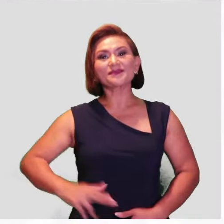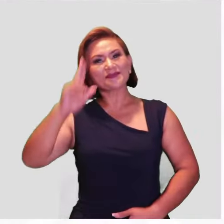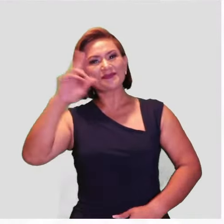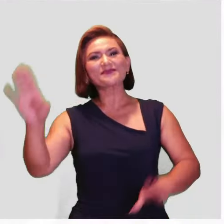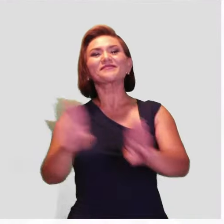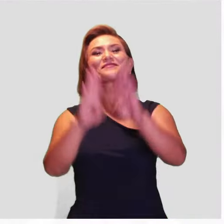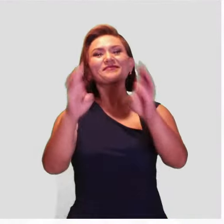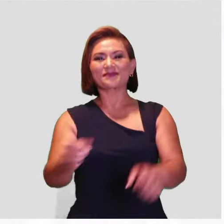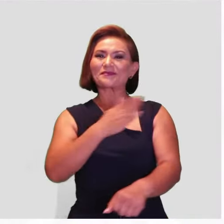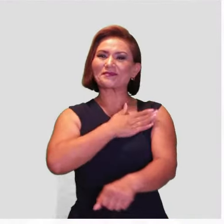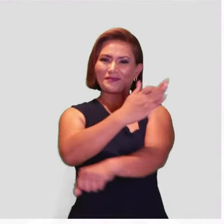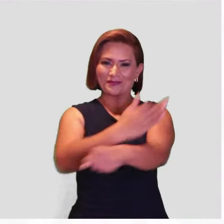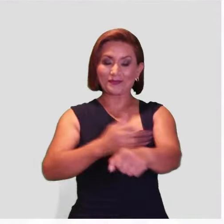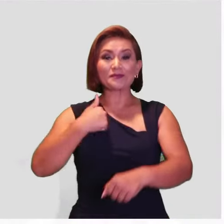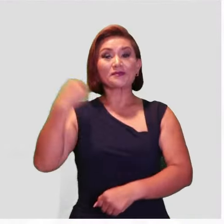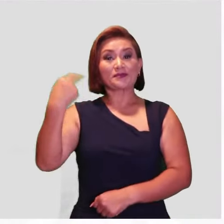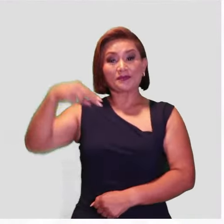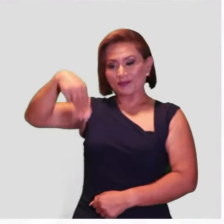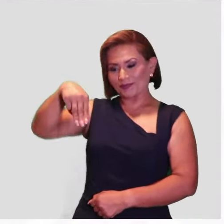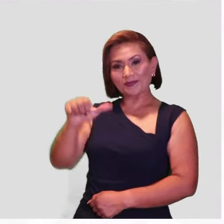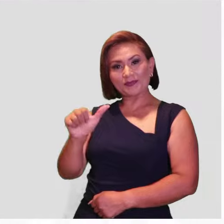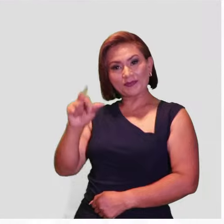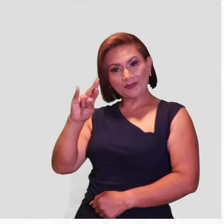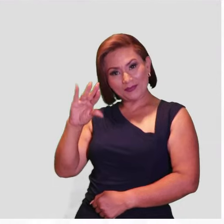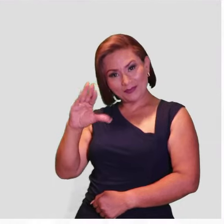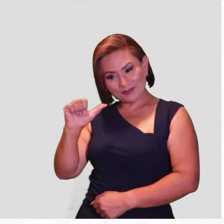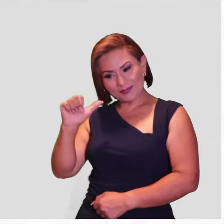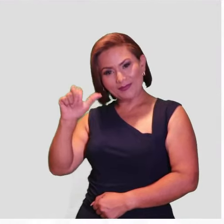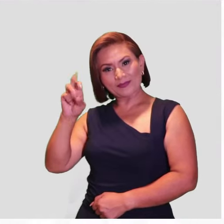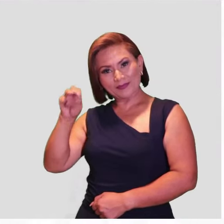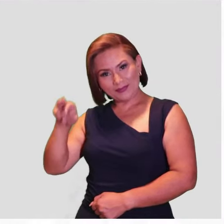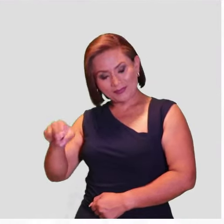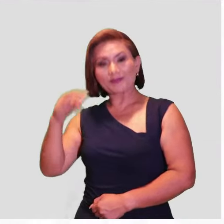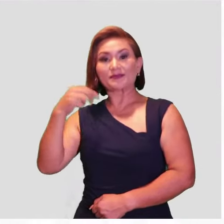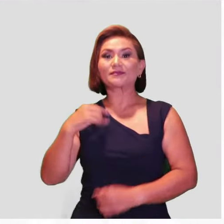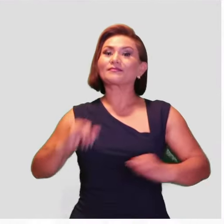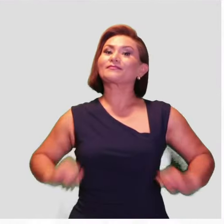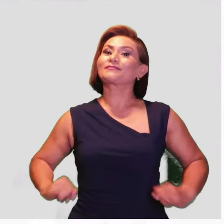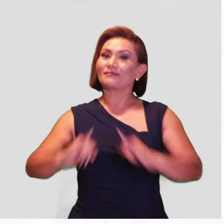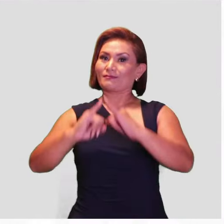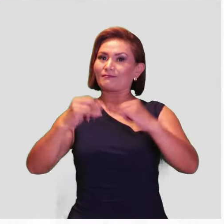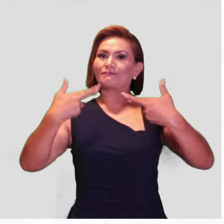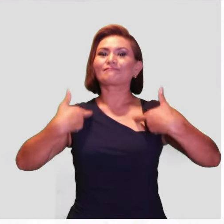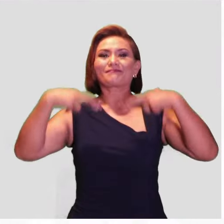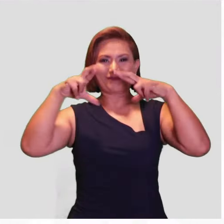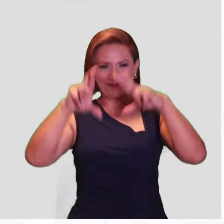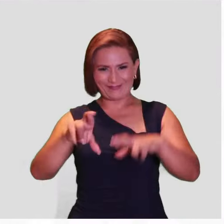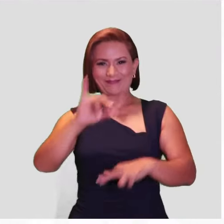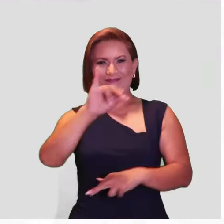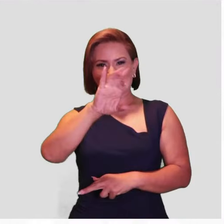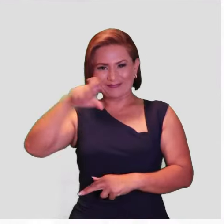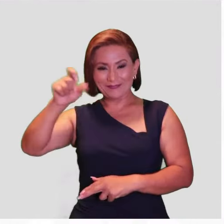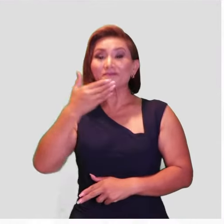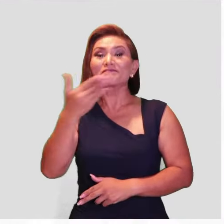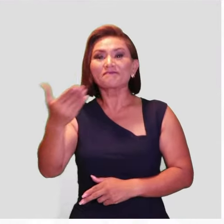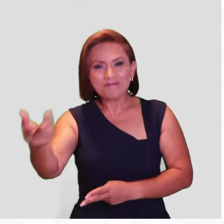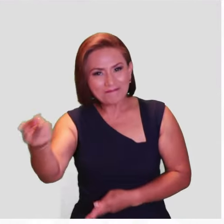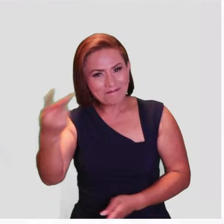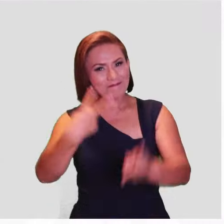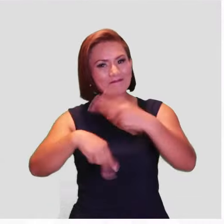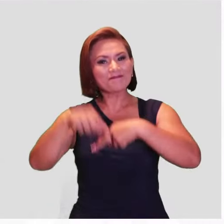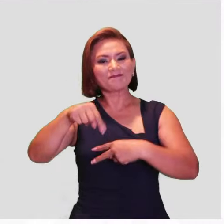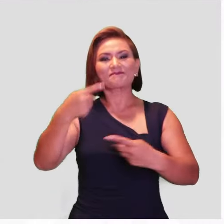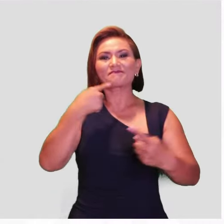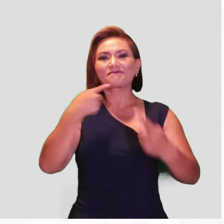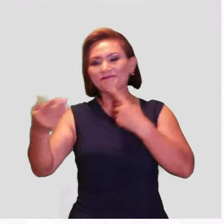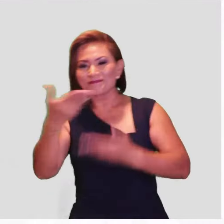Hola, ¿qué tal? Muy buenas tardes. Mi nombre es Mari Carmen Cervantes y a nombre del Instituto Electoral del Estado de Querétaro les damos la más cordial bienvenida a este